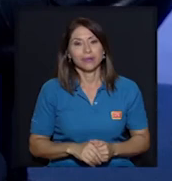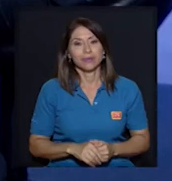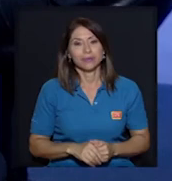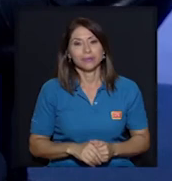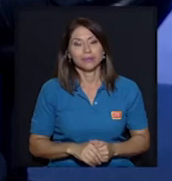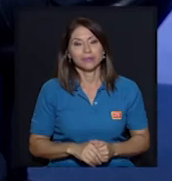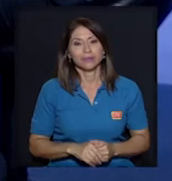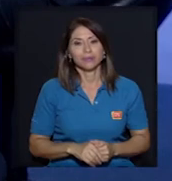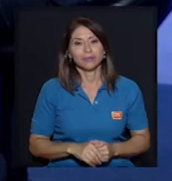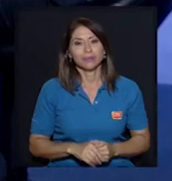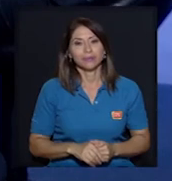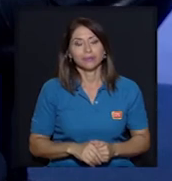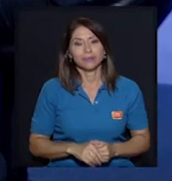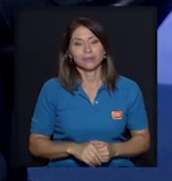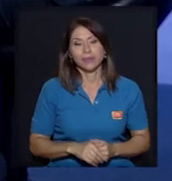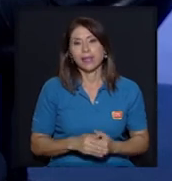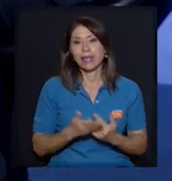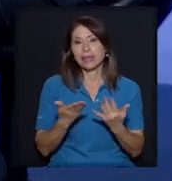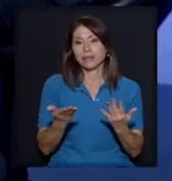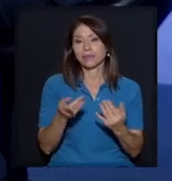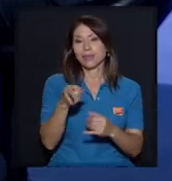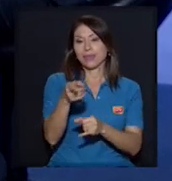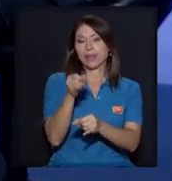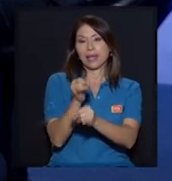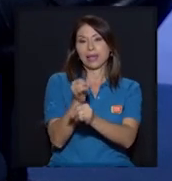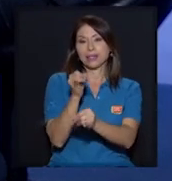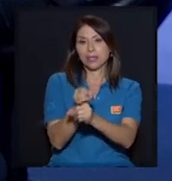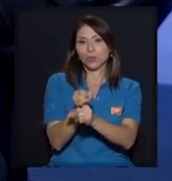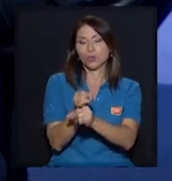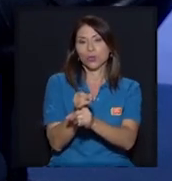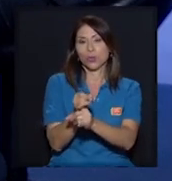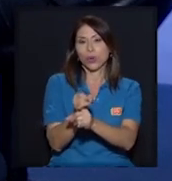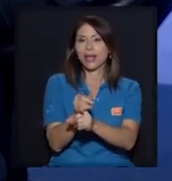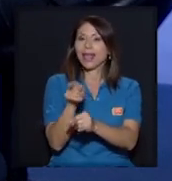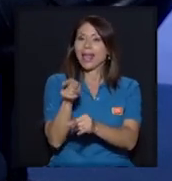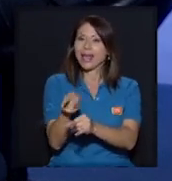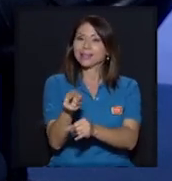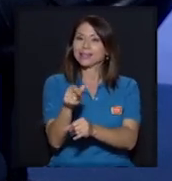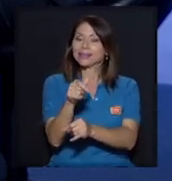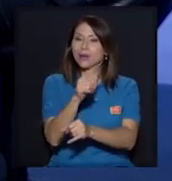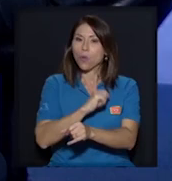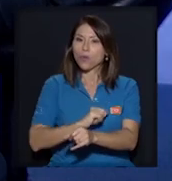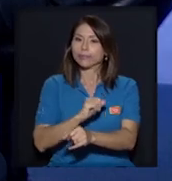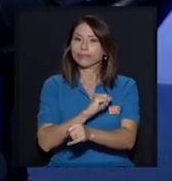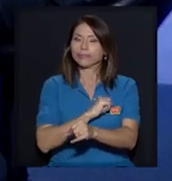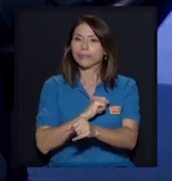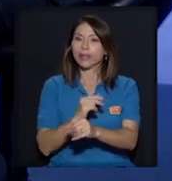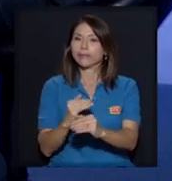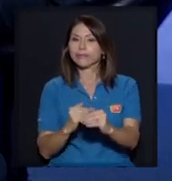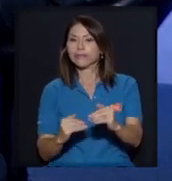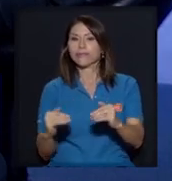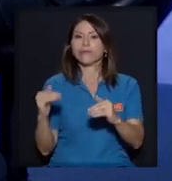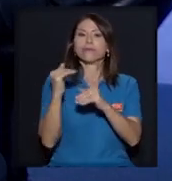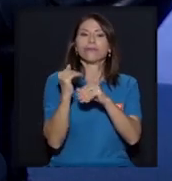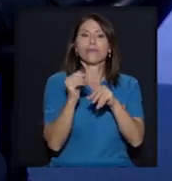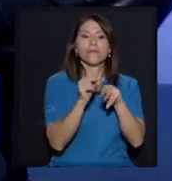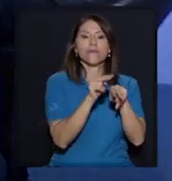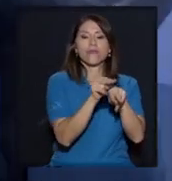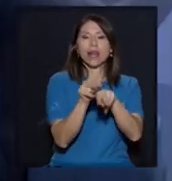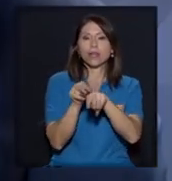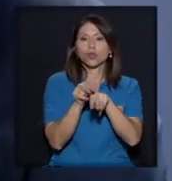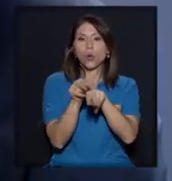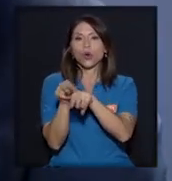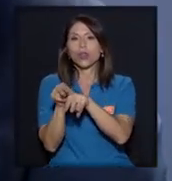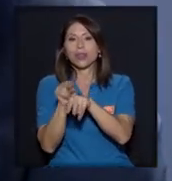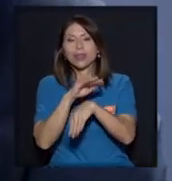pero el hecho de que el instituto sea el rector de todas las cuentas y que sea